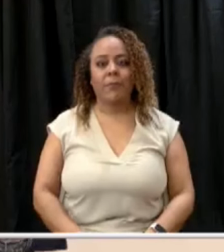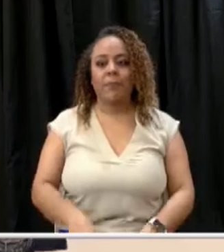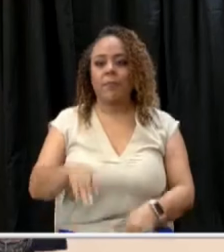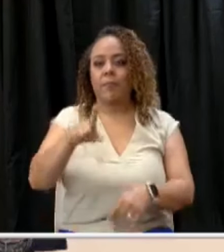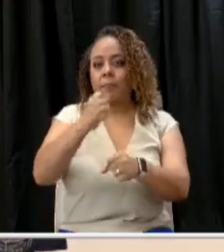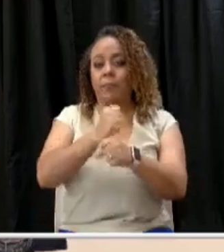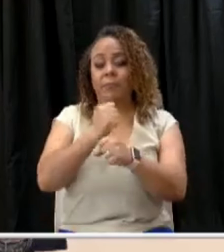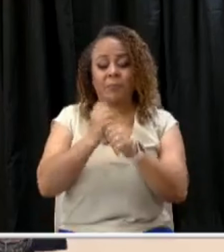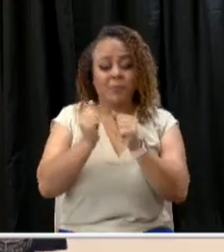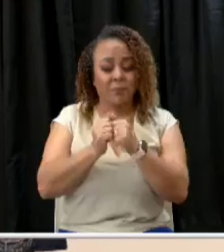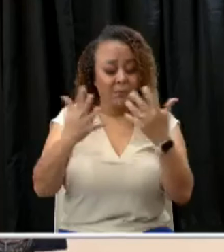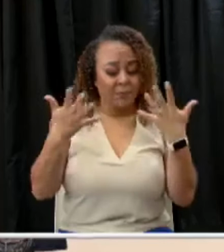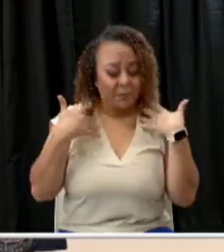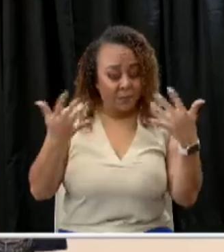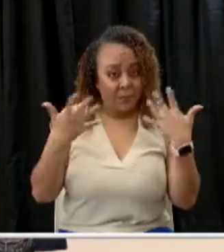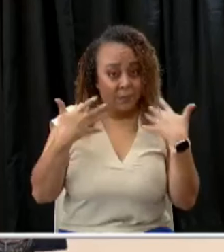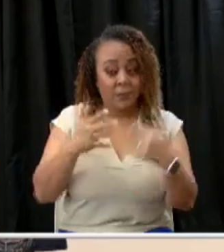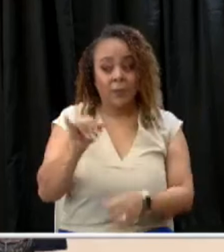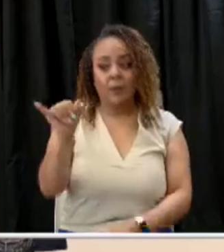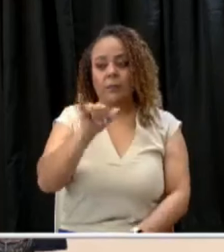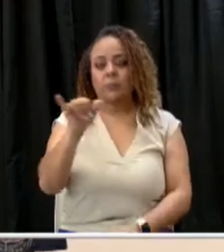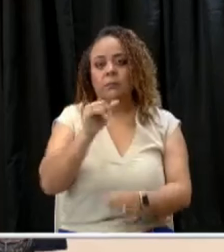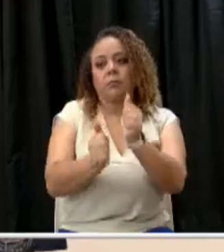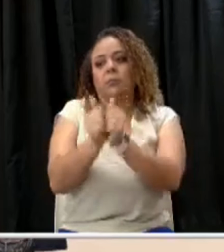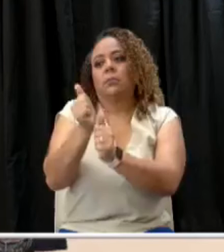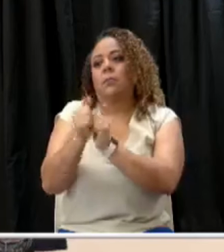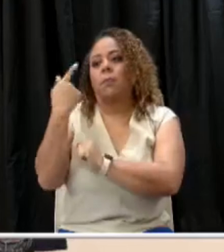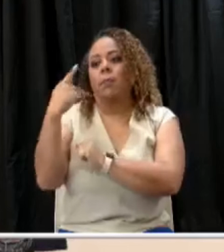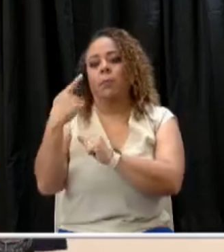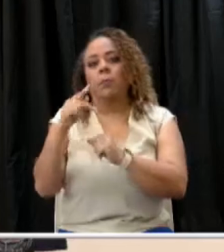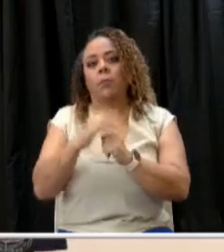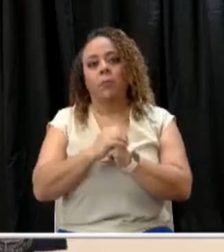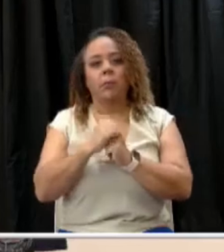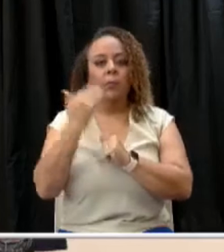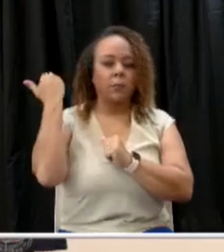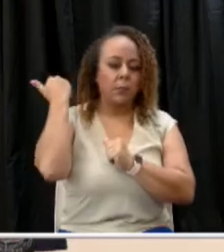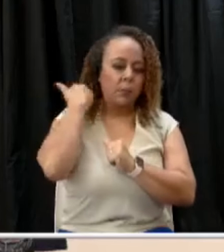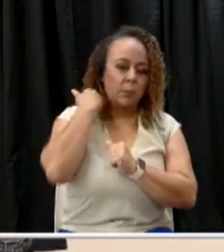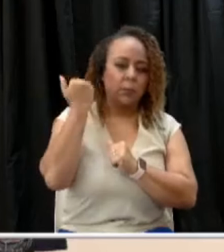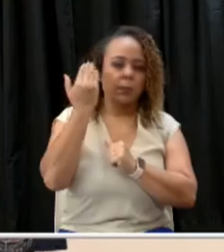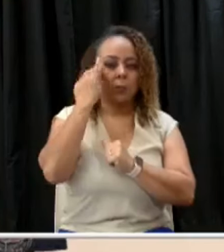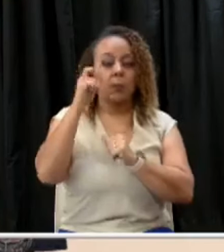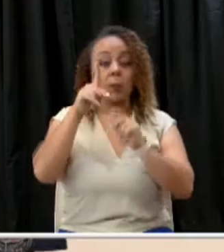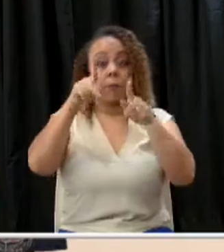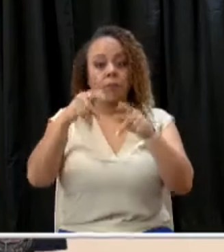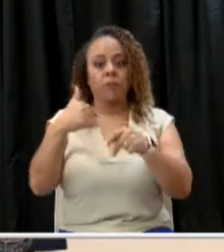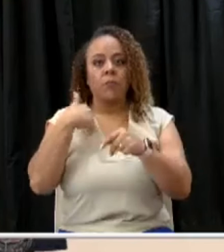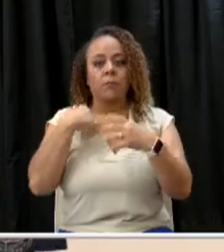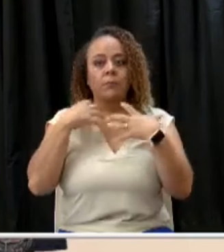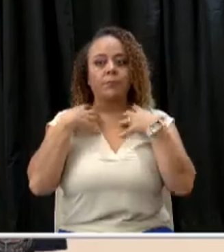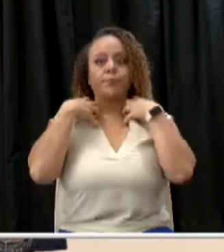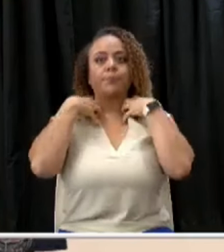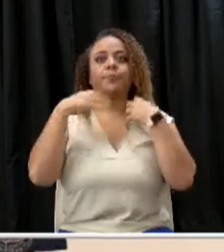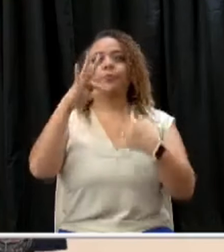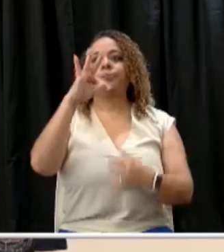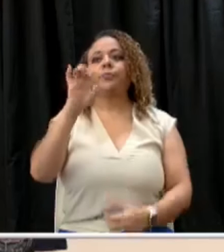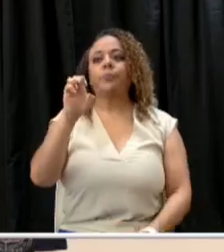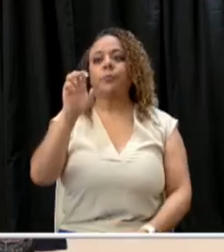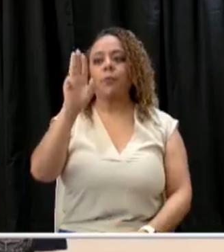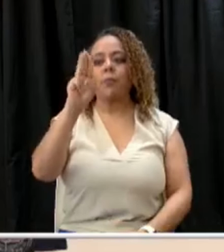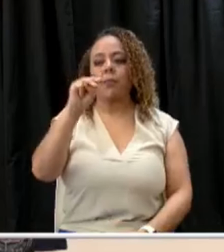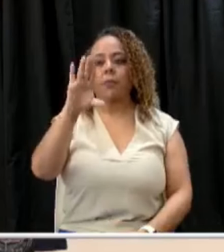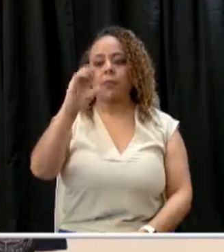con olas de calor. También mayor riesgo de accidentes, porque una persona que está pasando por estrés térmico, por ejemplo,